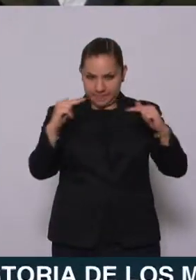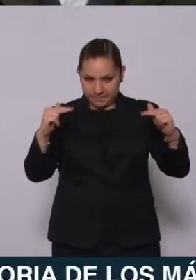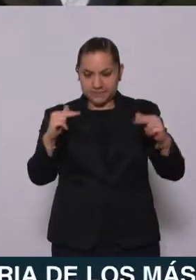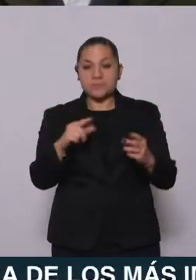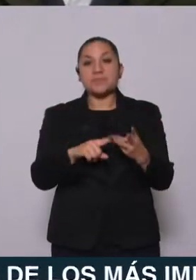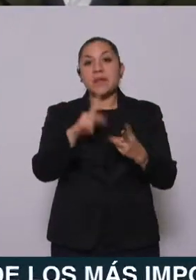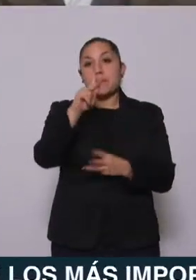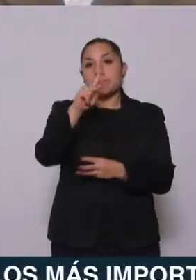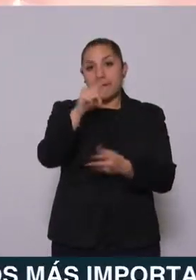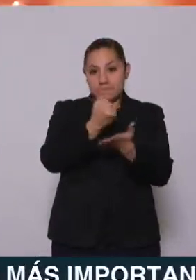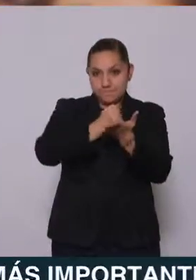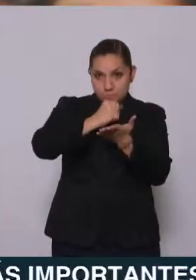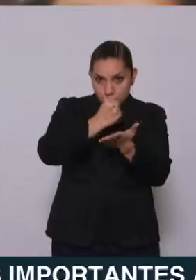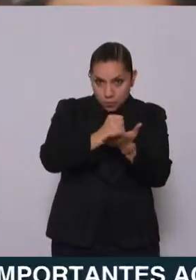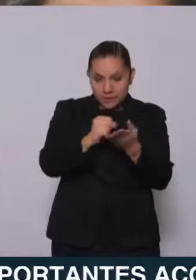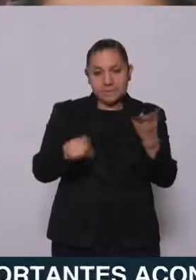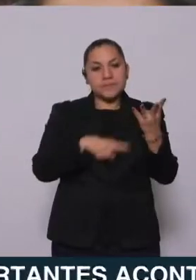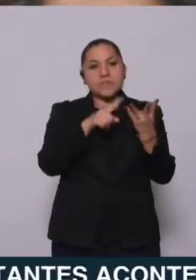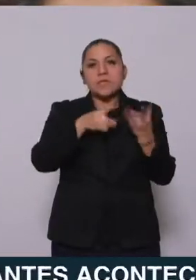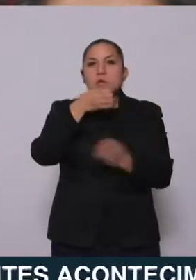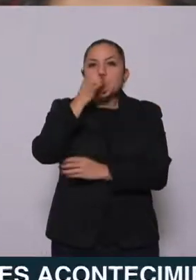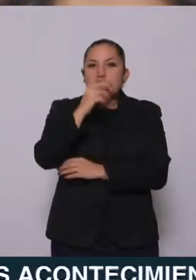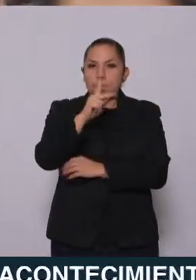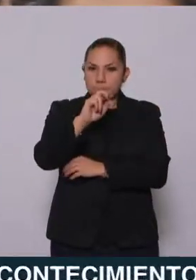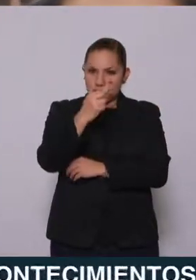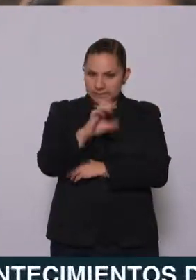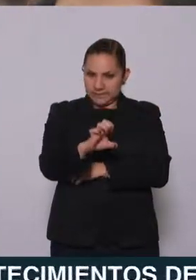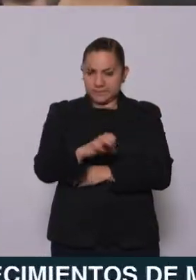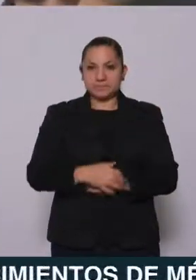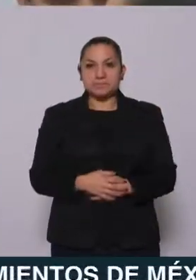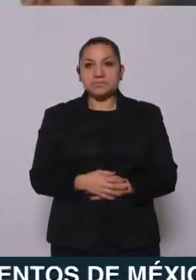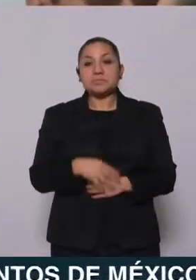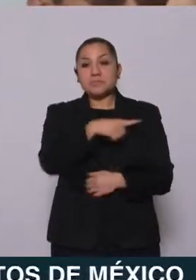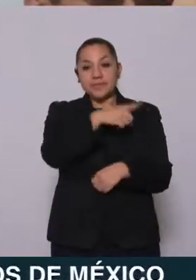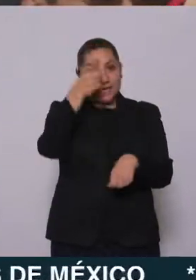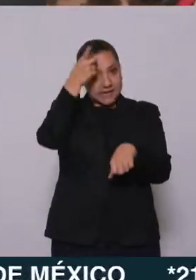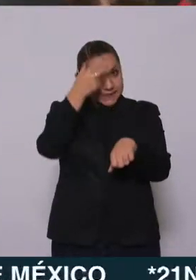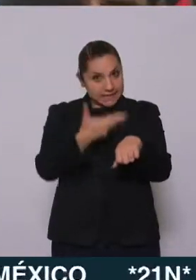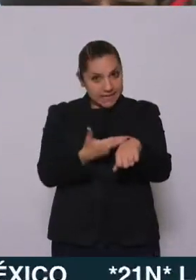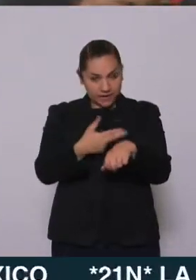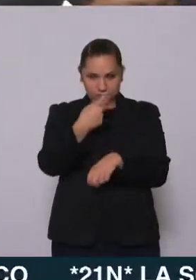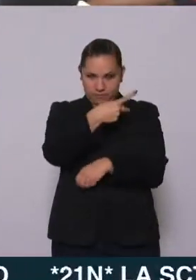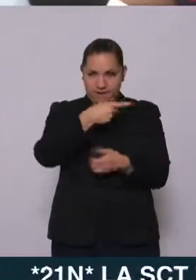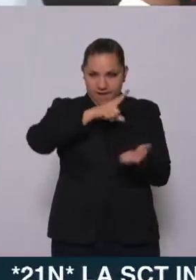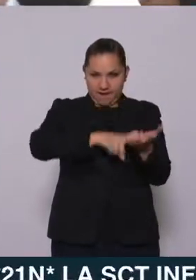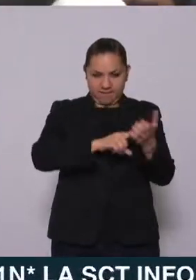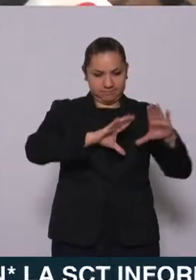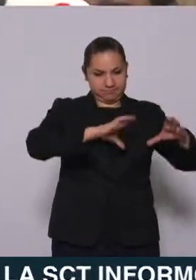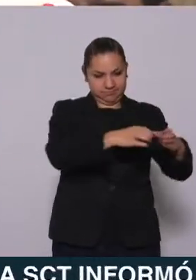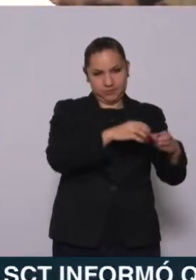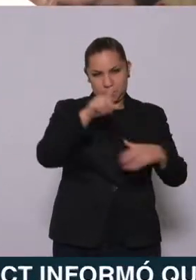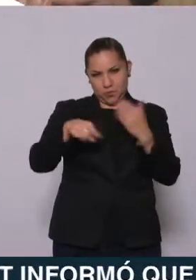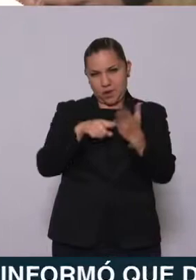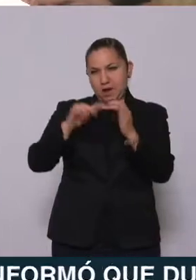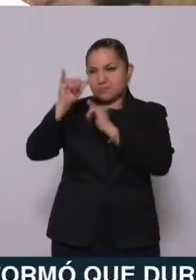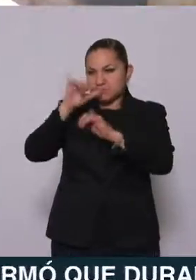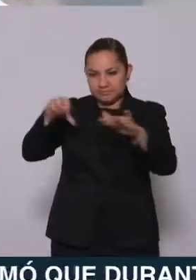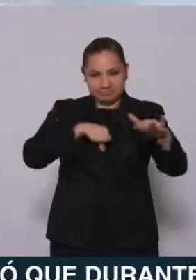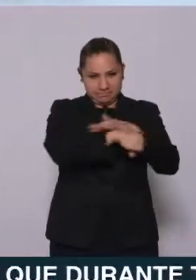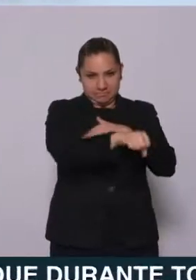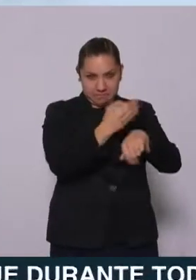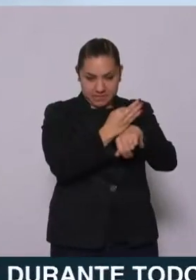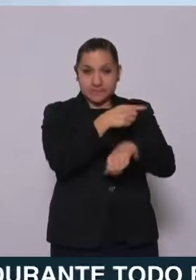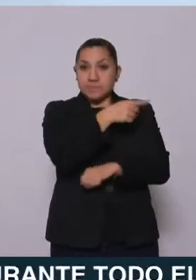y ponche. Carlos Enrique Aguilar Cueto, director del Torito, dijo que el número de personas que están cumpliendo una sanción en ese